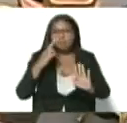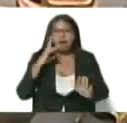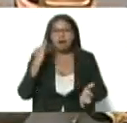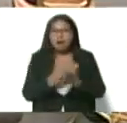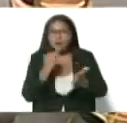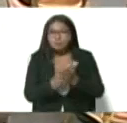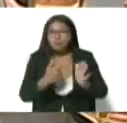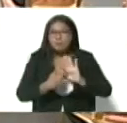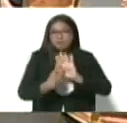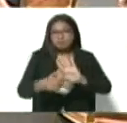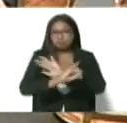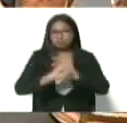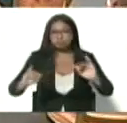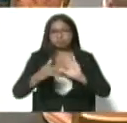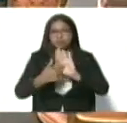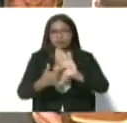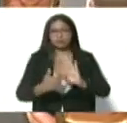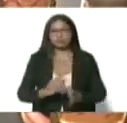comprobable